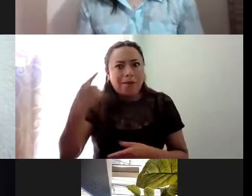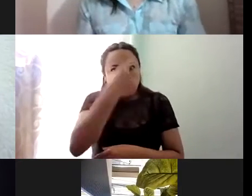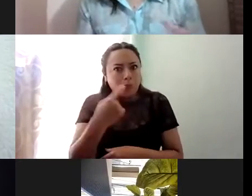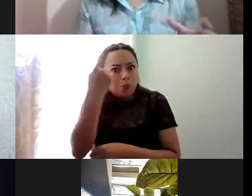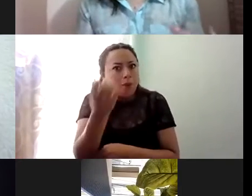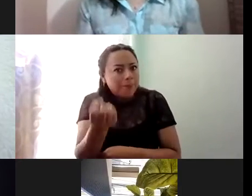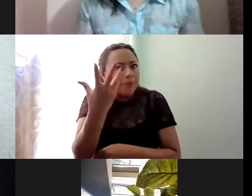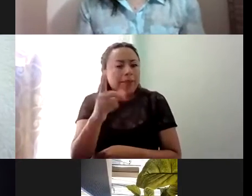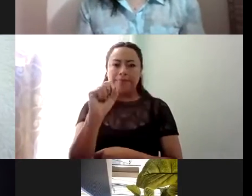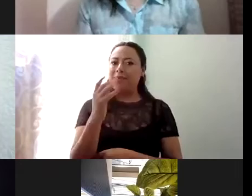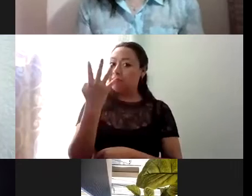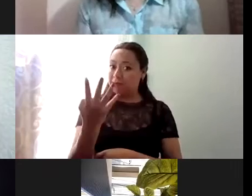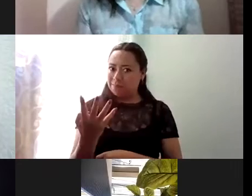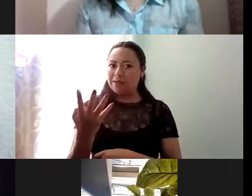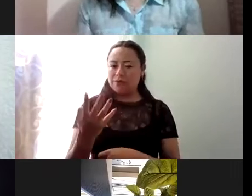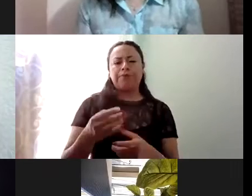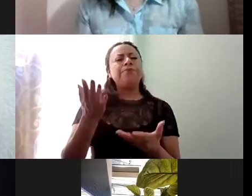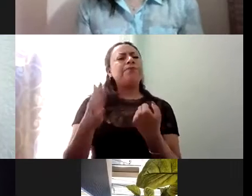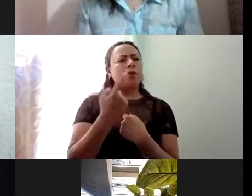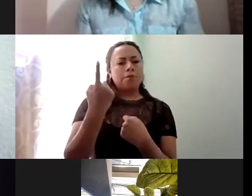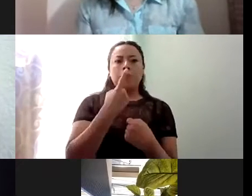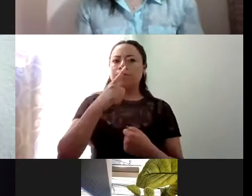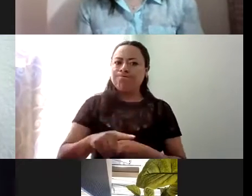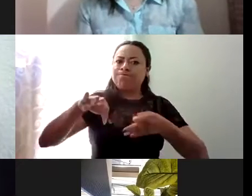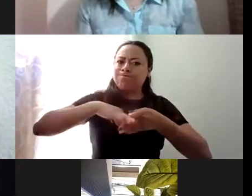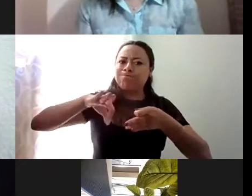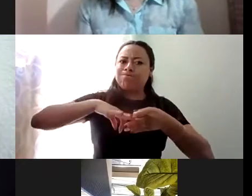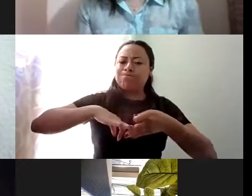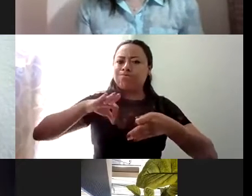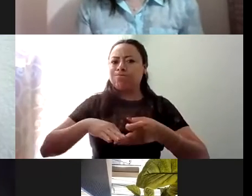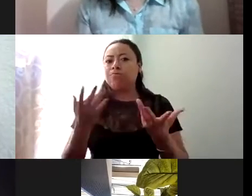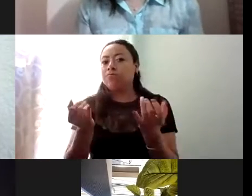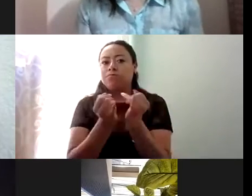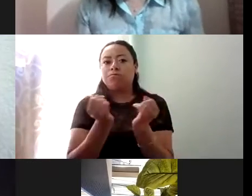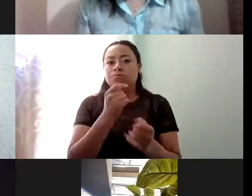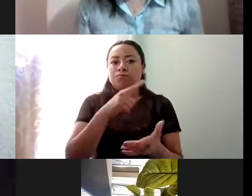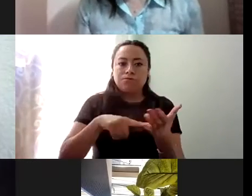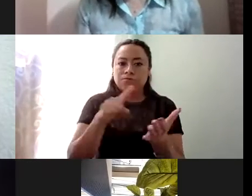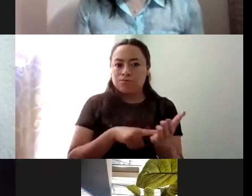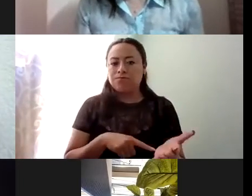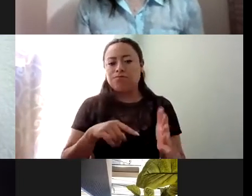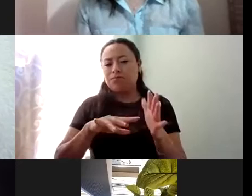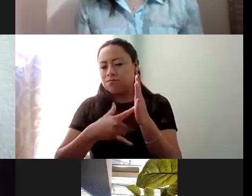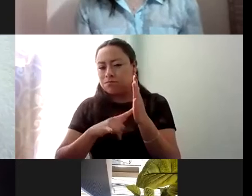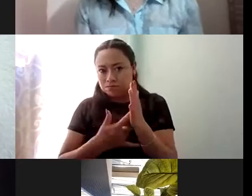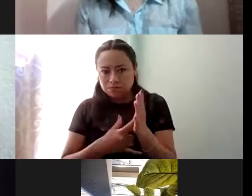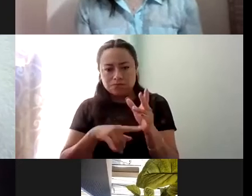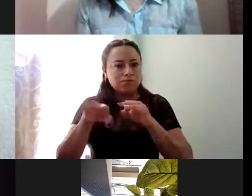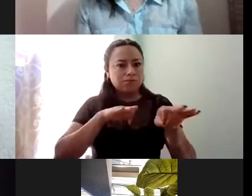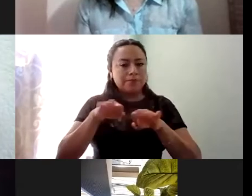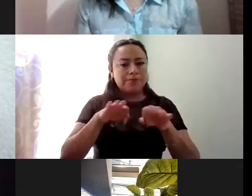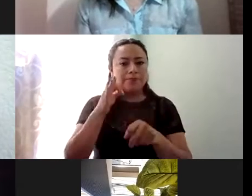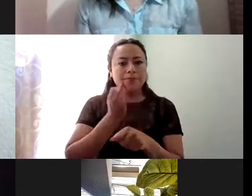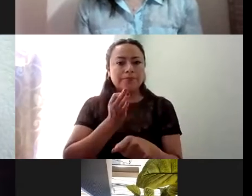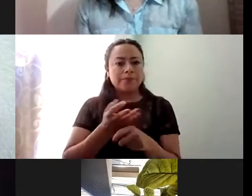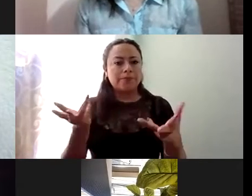que la constante demanda y la constante irrupción en los horarios laborales ahora hacen que la